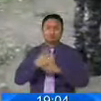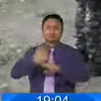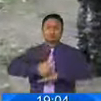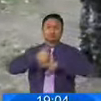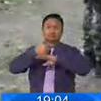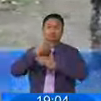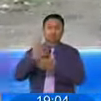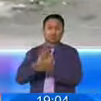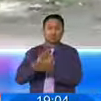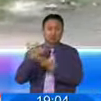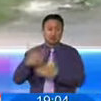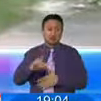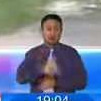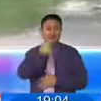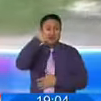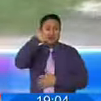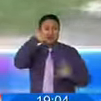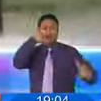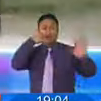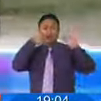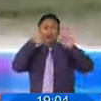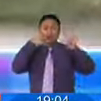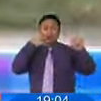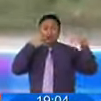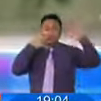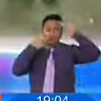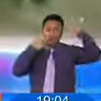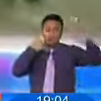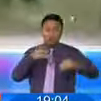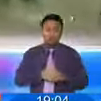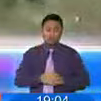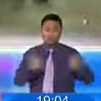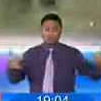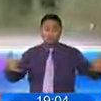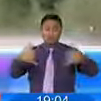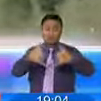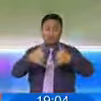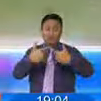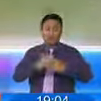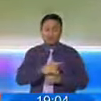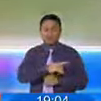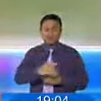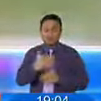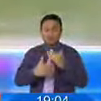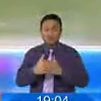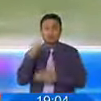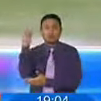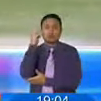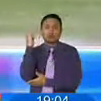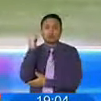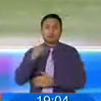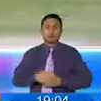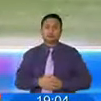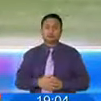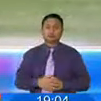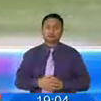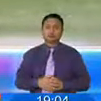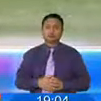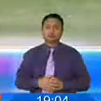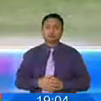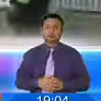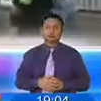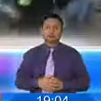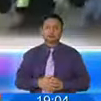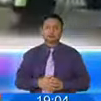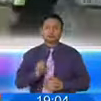del plantel dieron aviso a la Policía Nacional e inmediatamente se llevó a cabo el protocolo de emergencia establecido para estos casos. Se